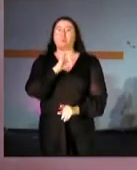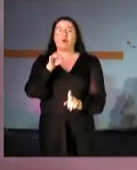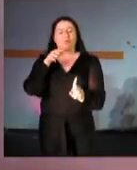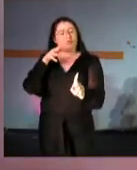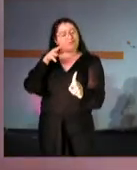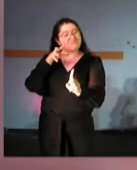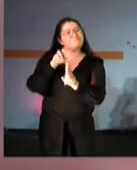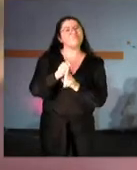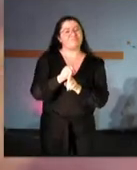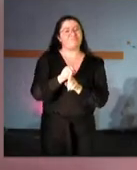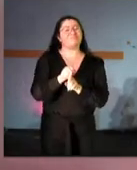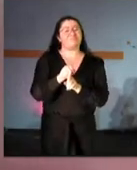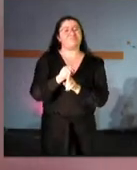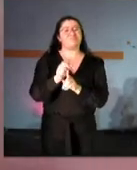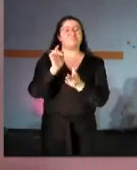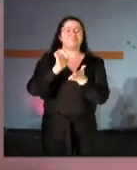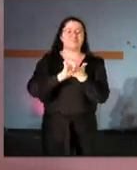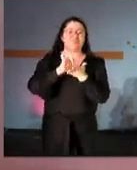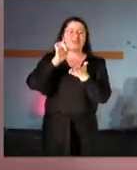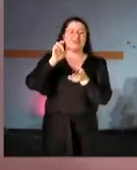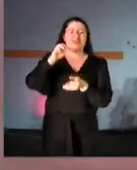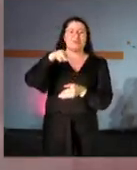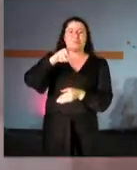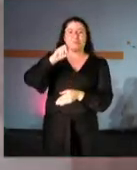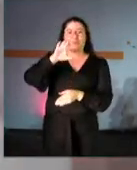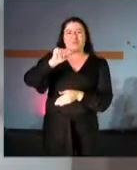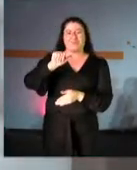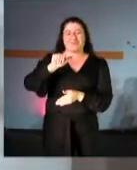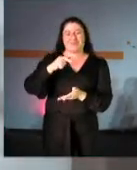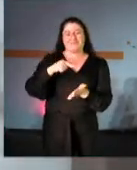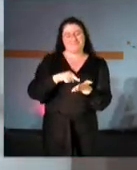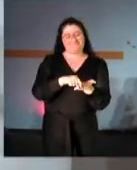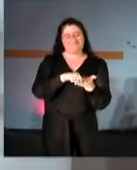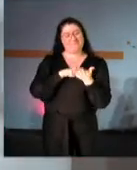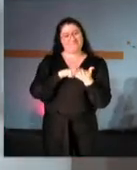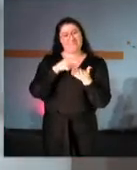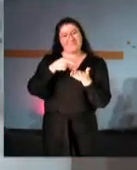habernos dejado a todos esa lección.